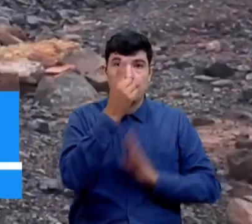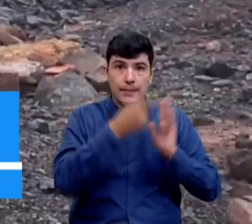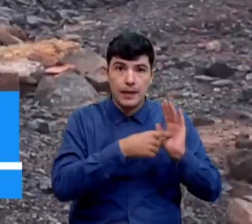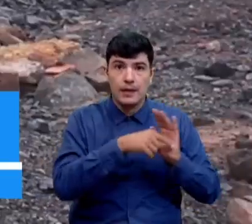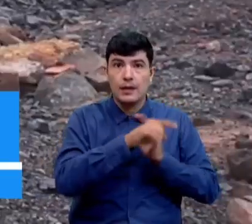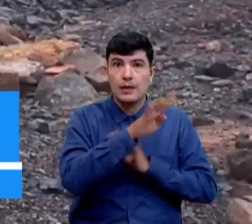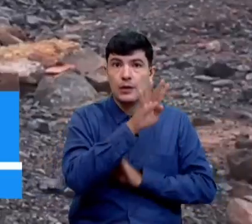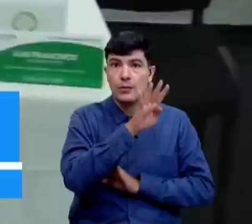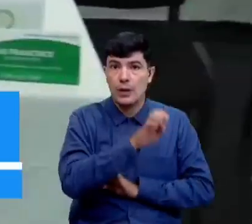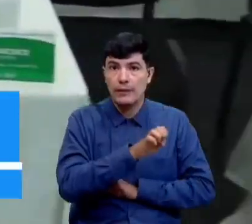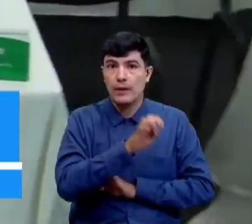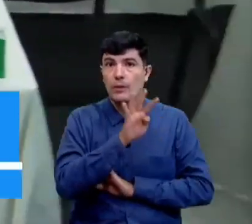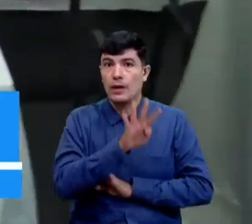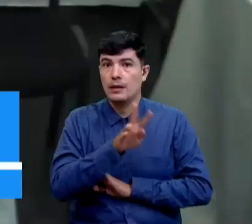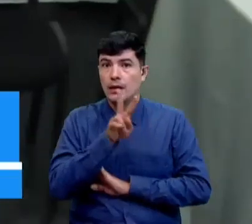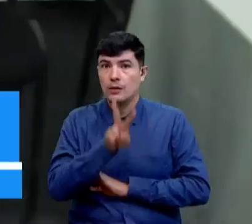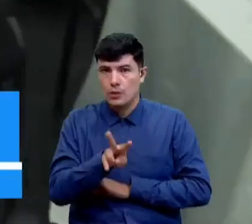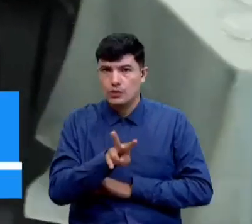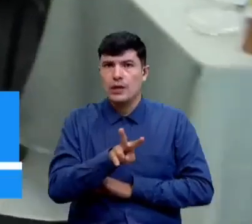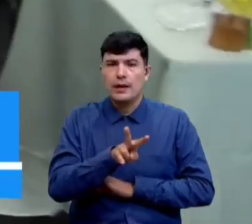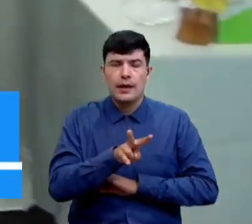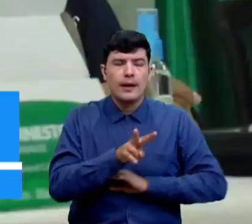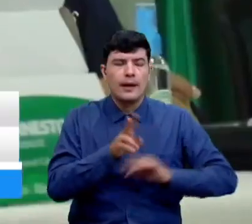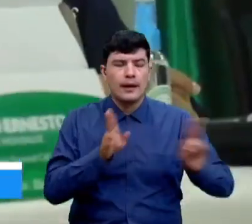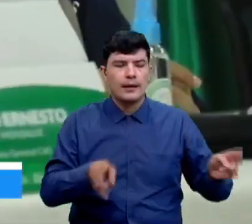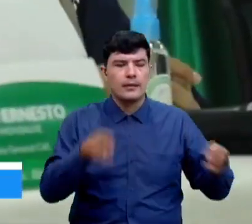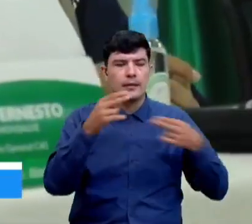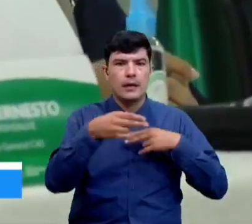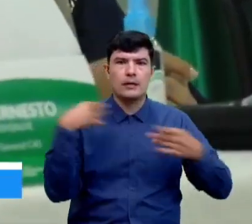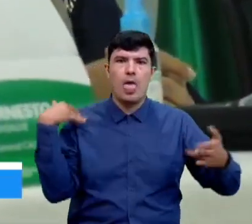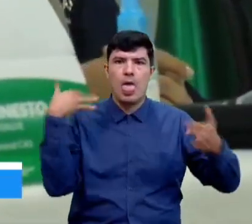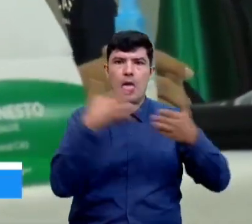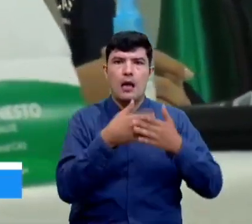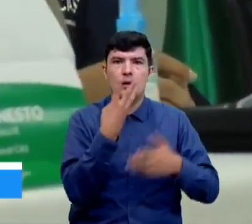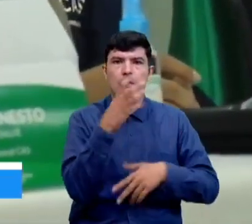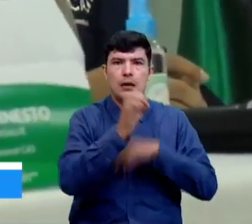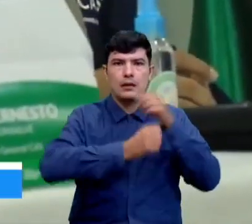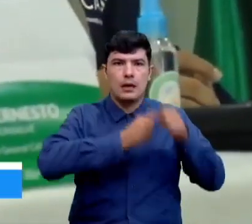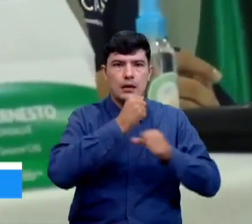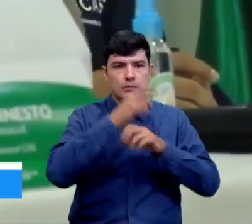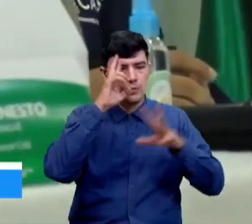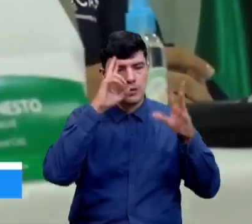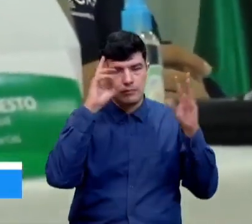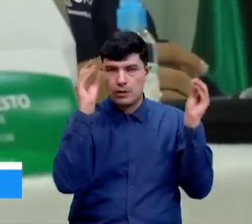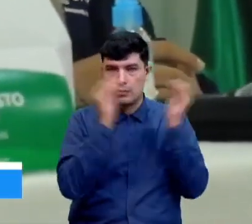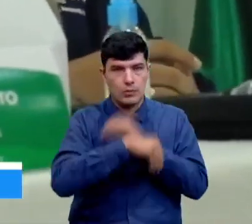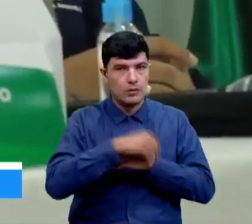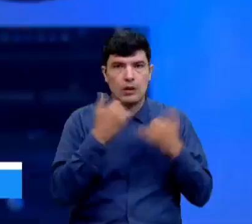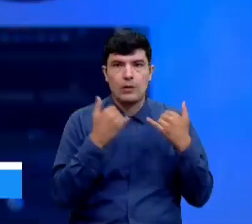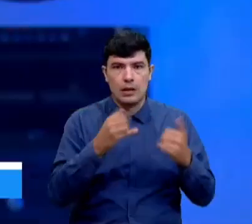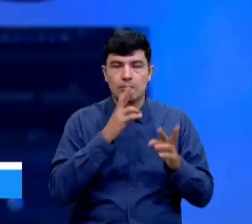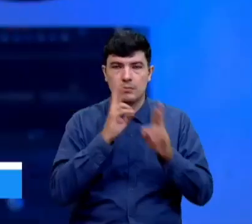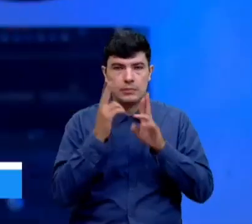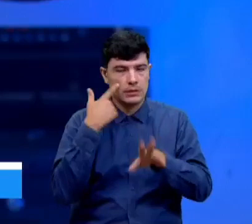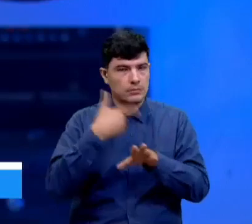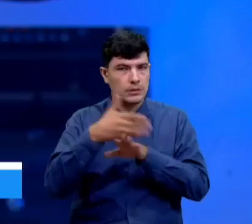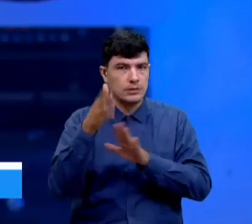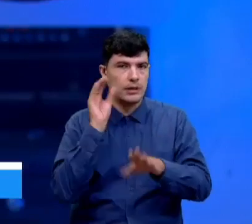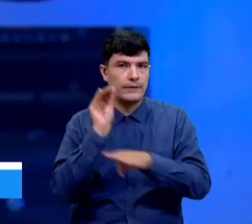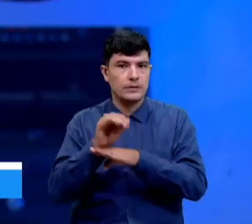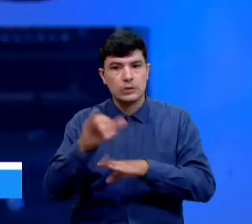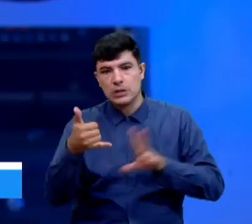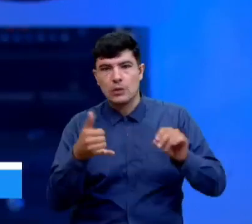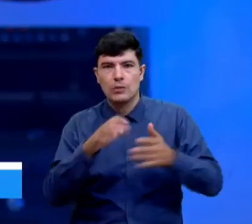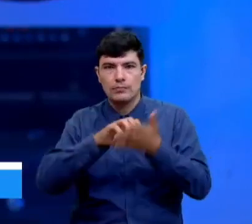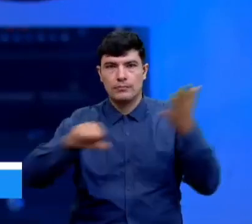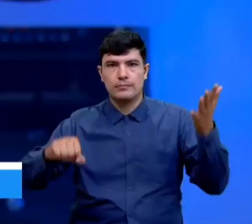en los próximos días la corporación Autónoma de Santander caz emitirá la contestación ha dicho fallo Por